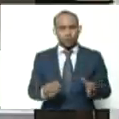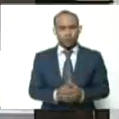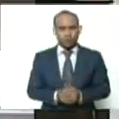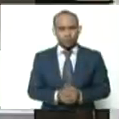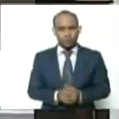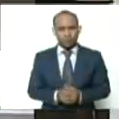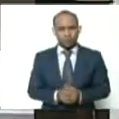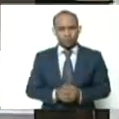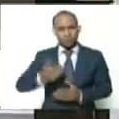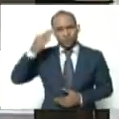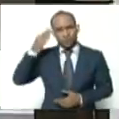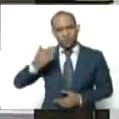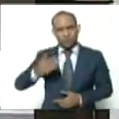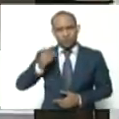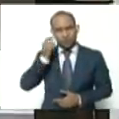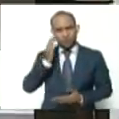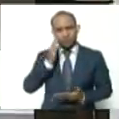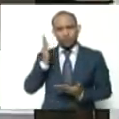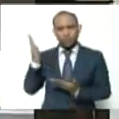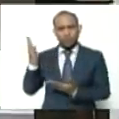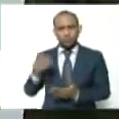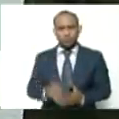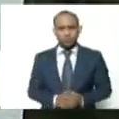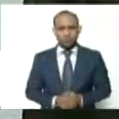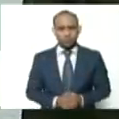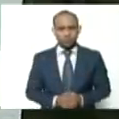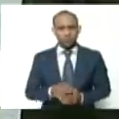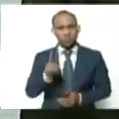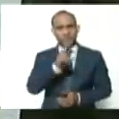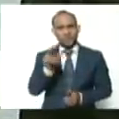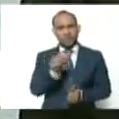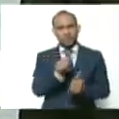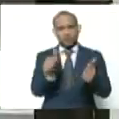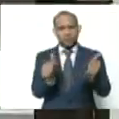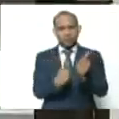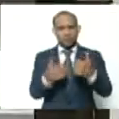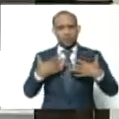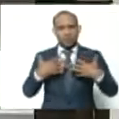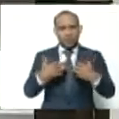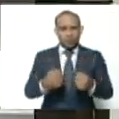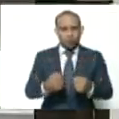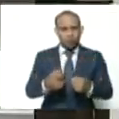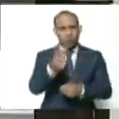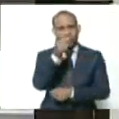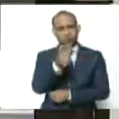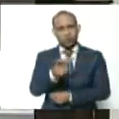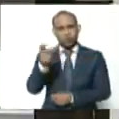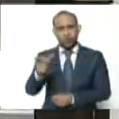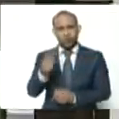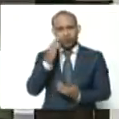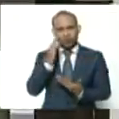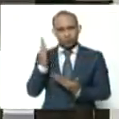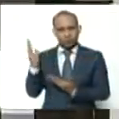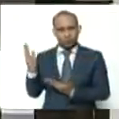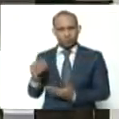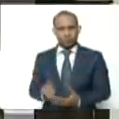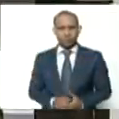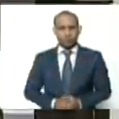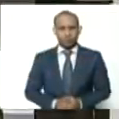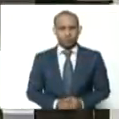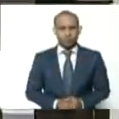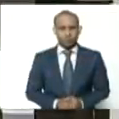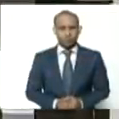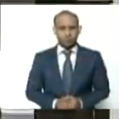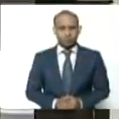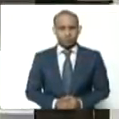general en jefe Néstor Reverol Torres, a la vicepresidenta de Seguridad Ciudadana, almirante en jefa